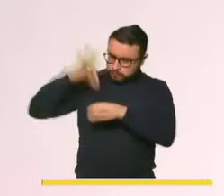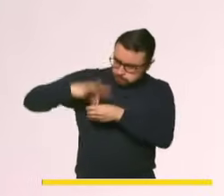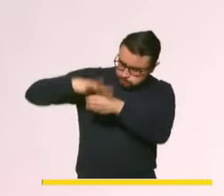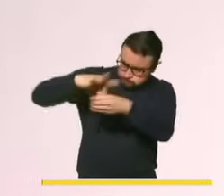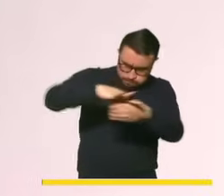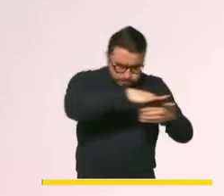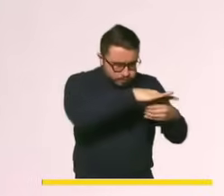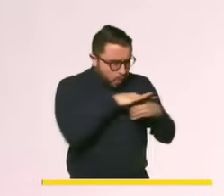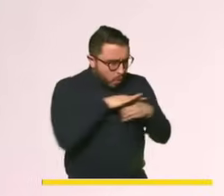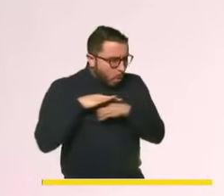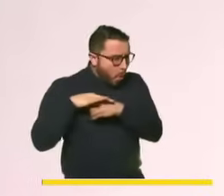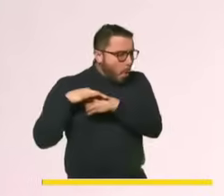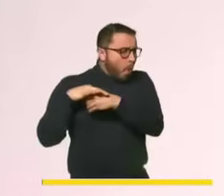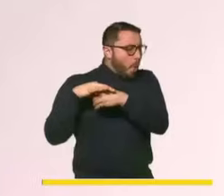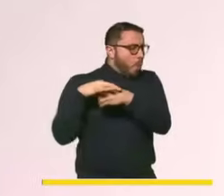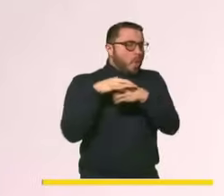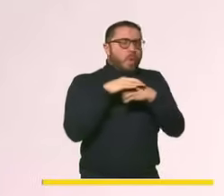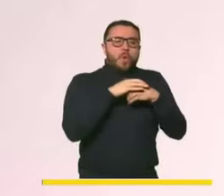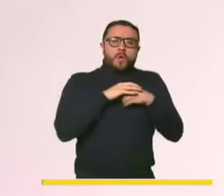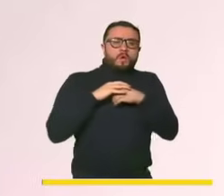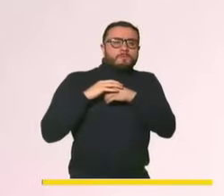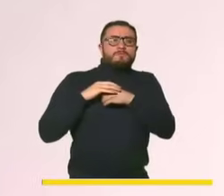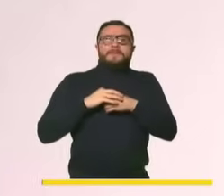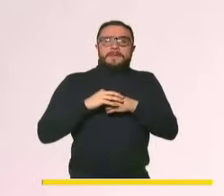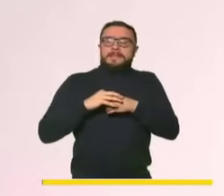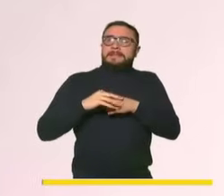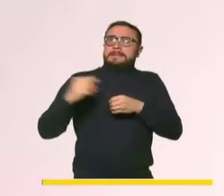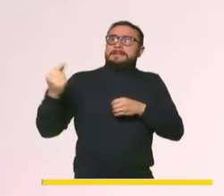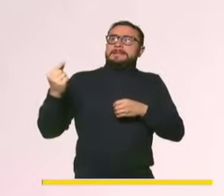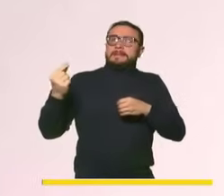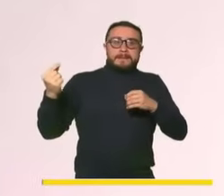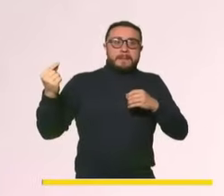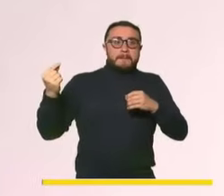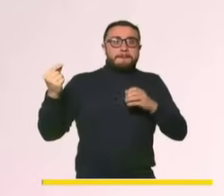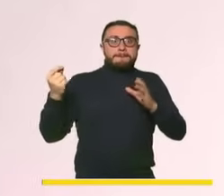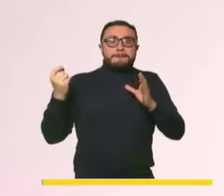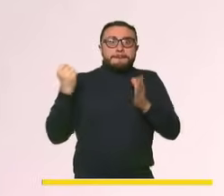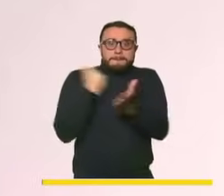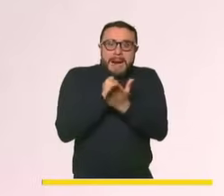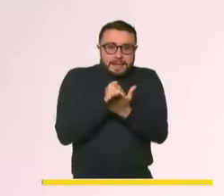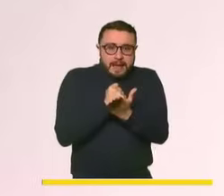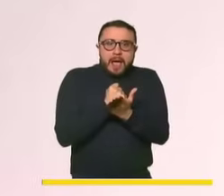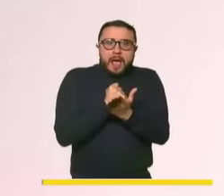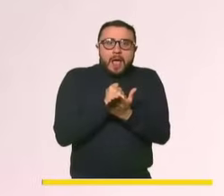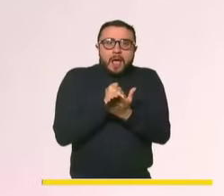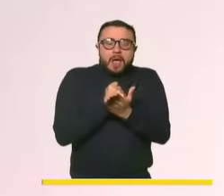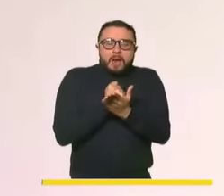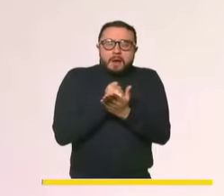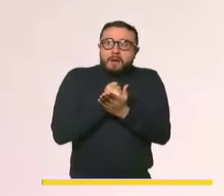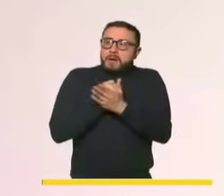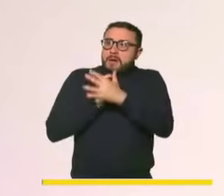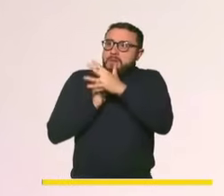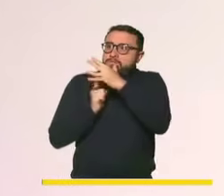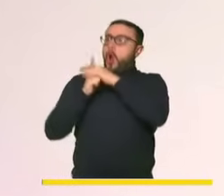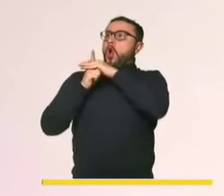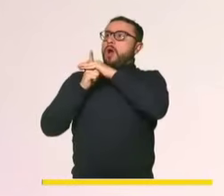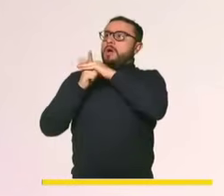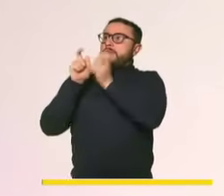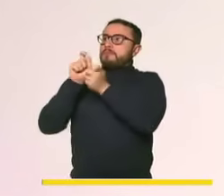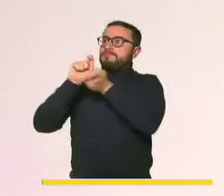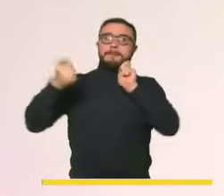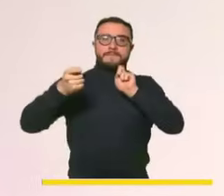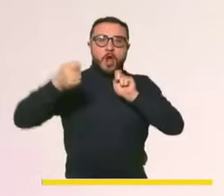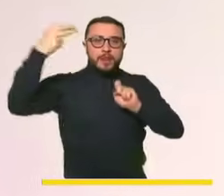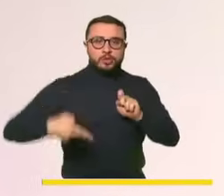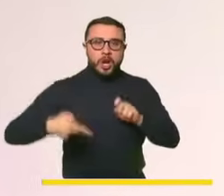marcaron y deben marcar profundamente un cambio en la historia de Colombia.